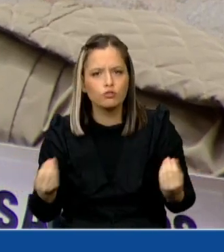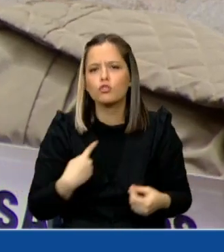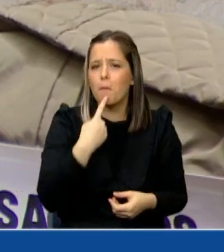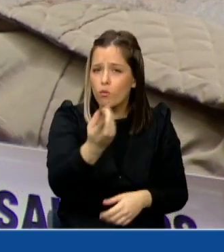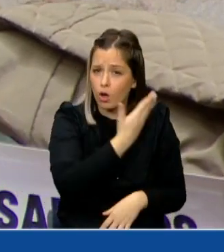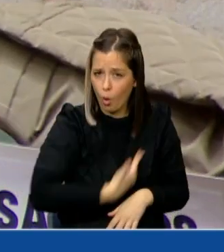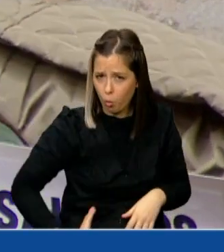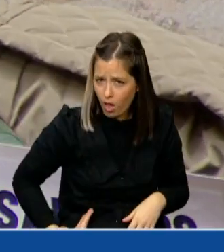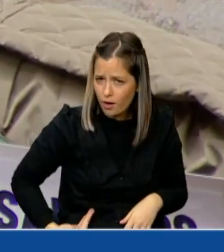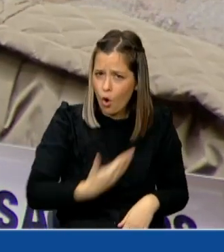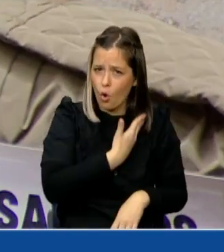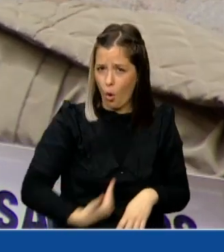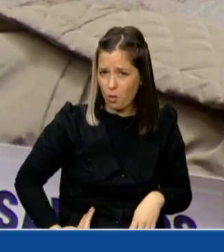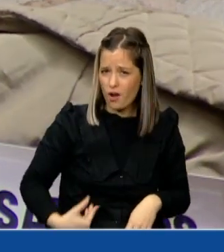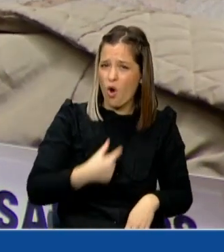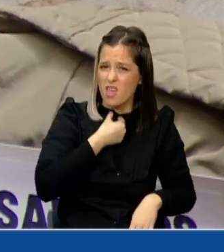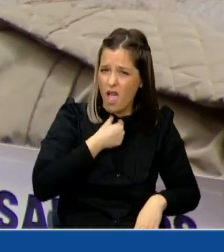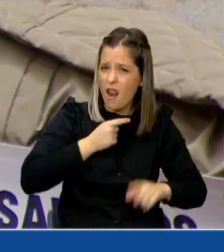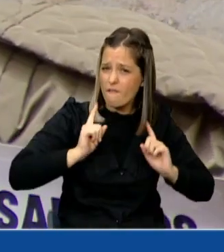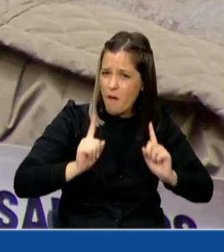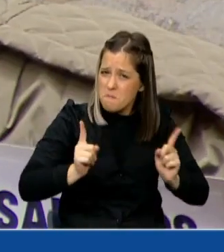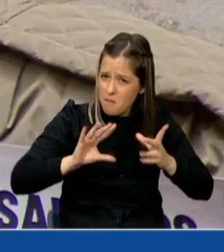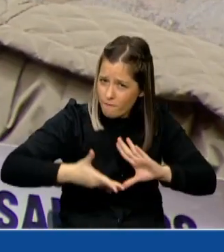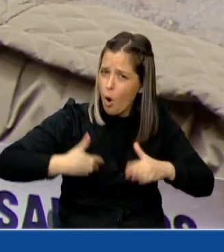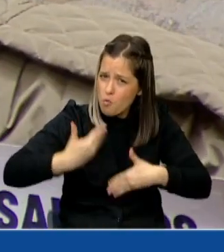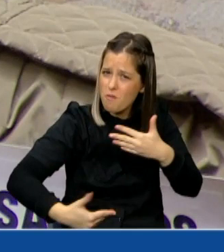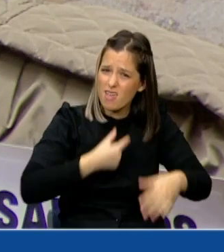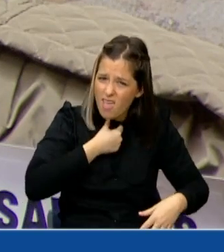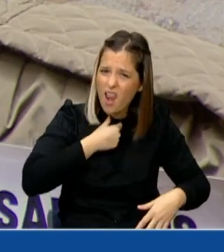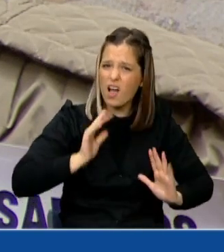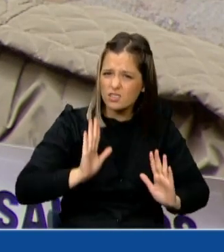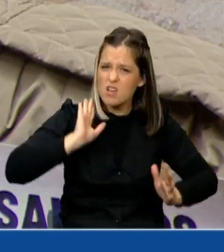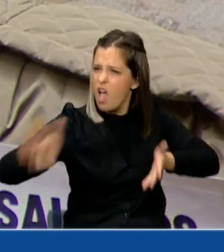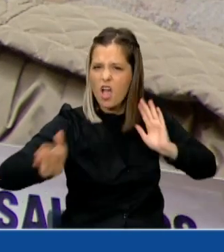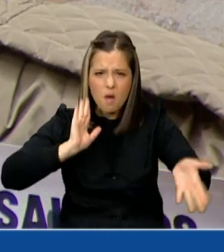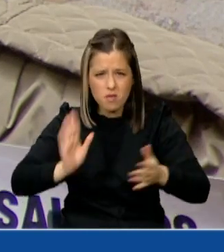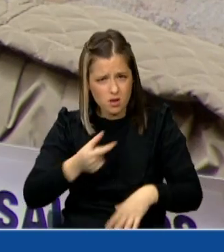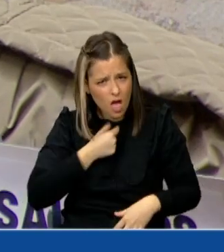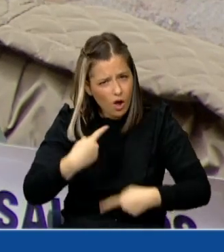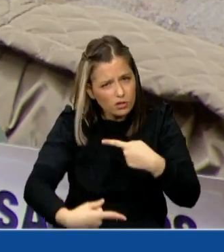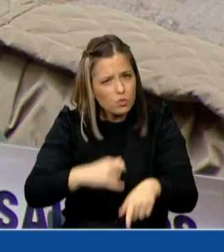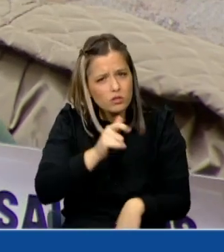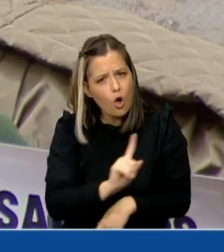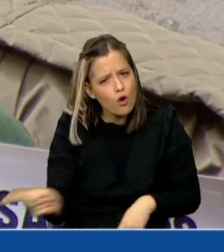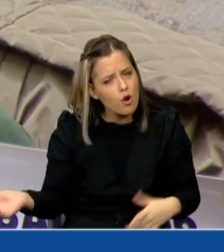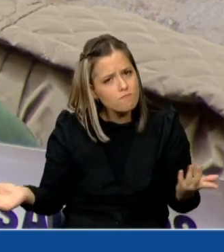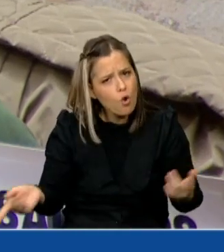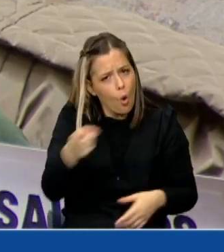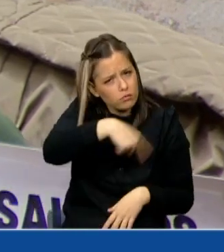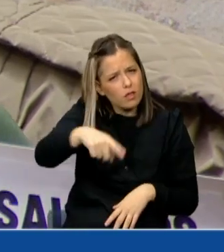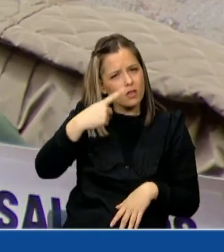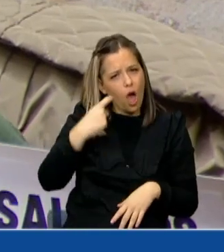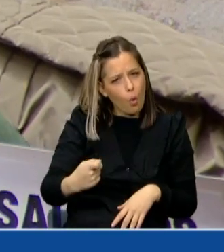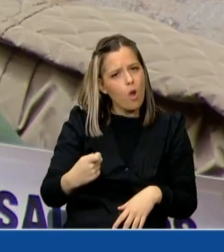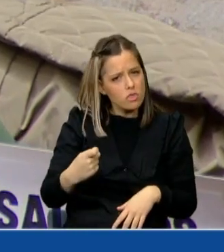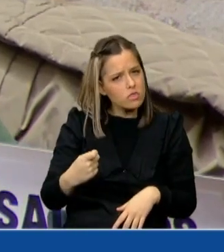este avance de medidas dictatoriales en las provincias? ¿Han tomado nota que si no se desenvuelve a